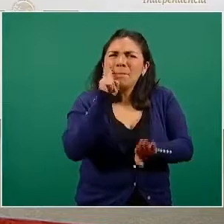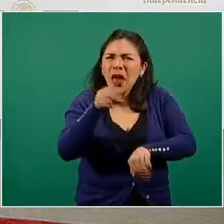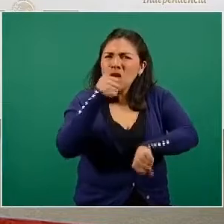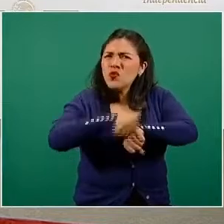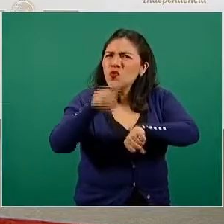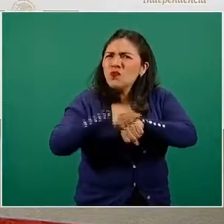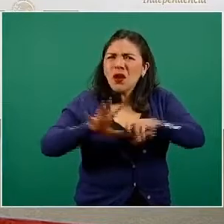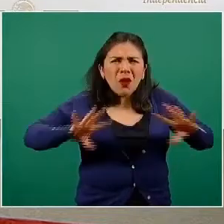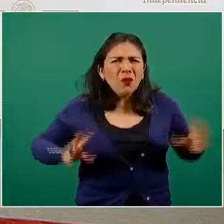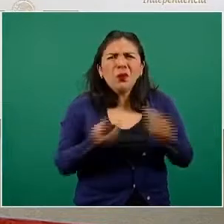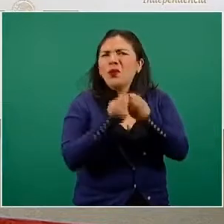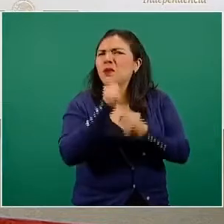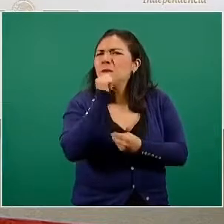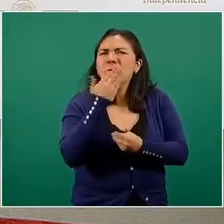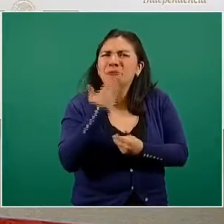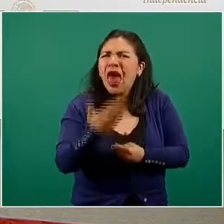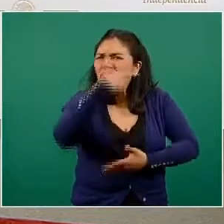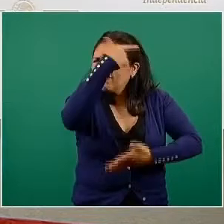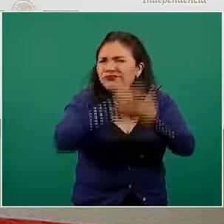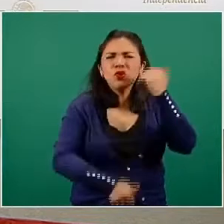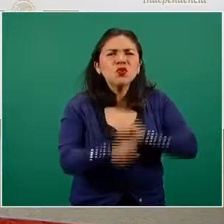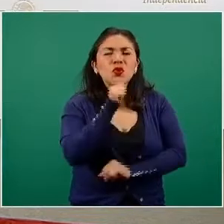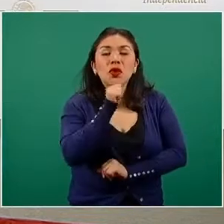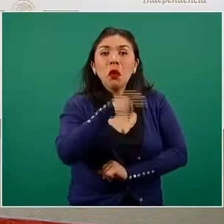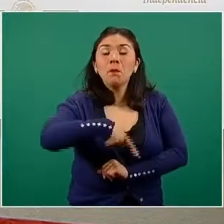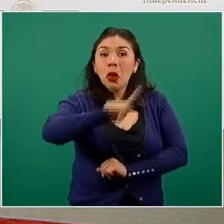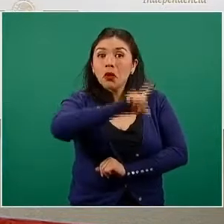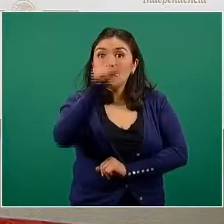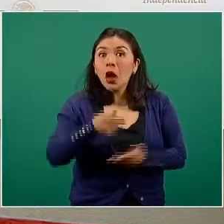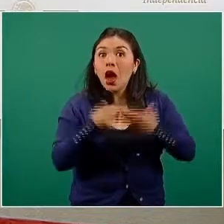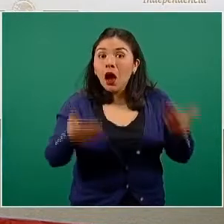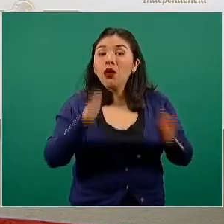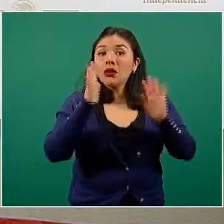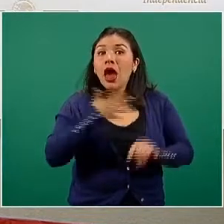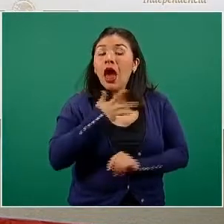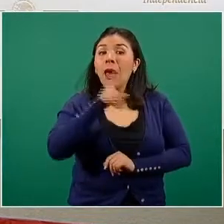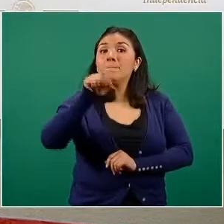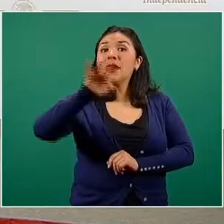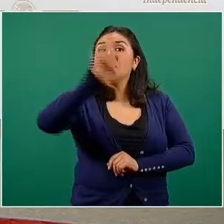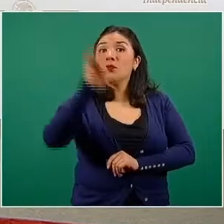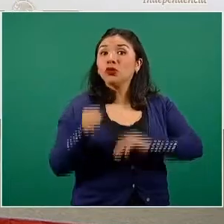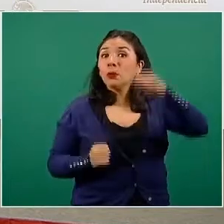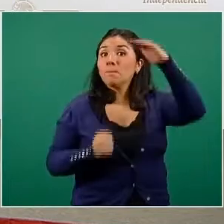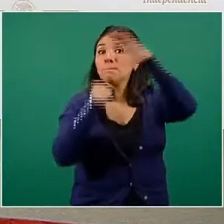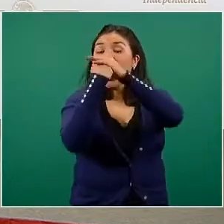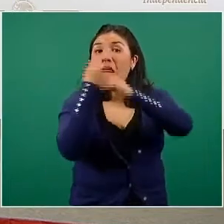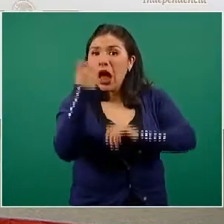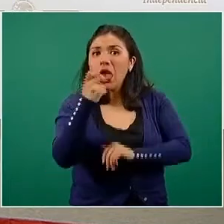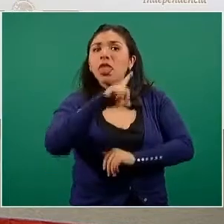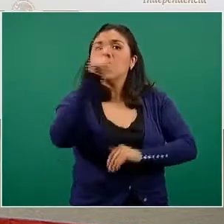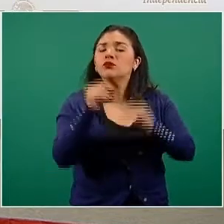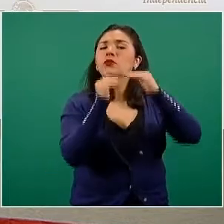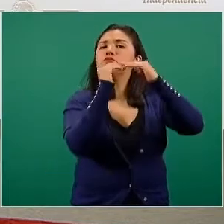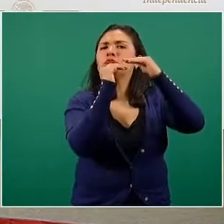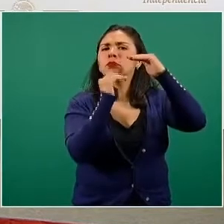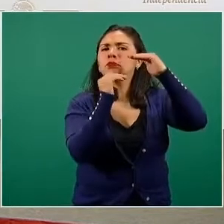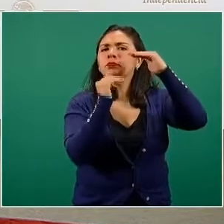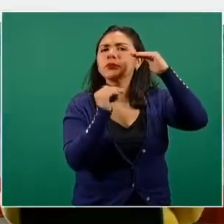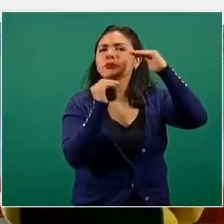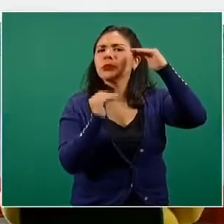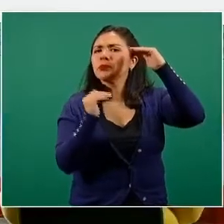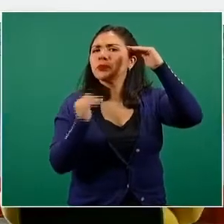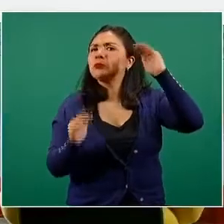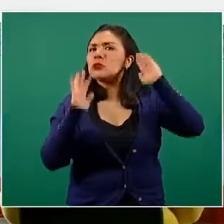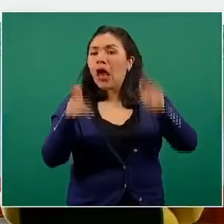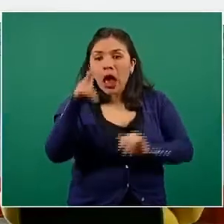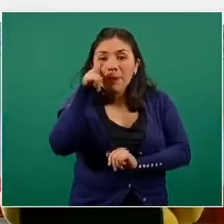eran, pero y después de haber llegado casi a un pico de 20%, esto ha ido disminuyendo paulatinamente a lo